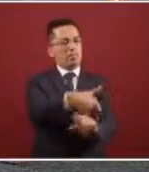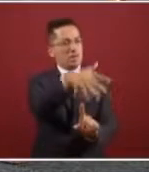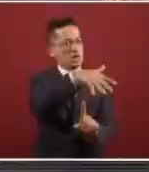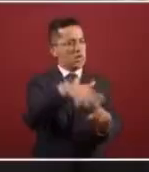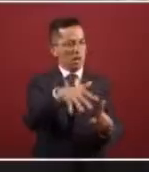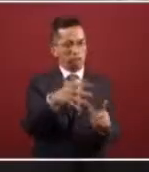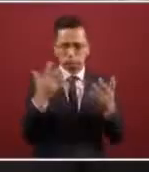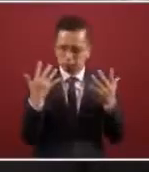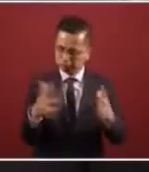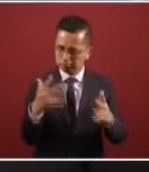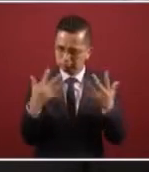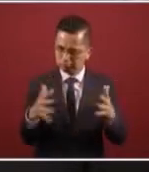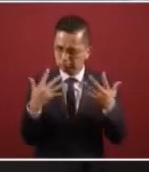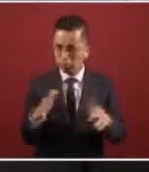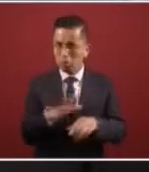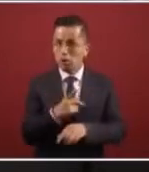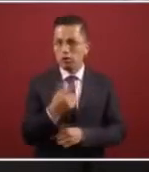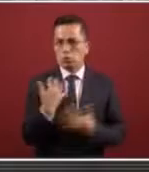hacen.